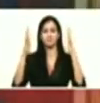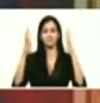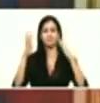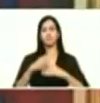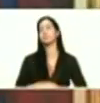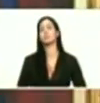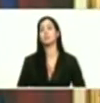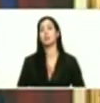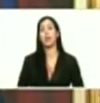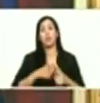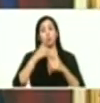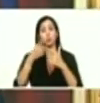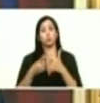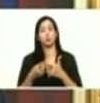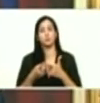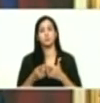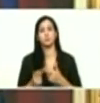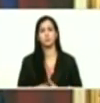entonces